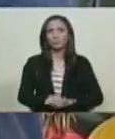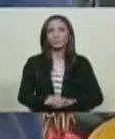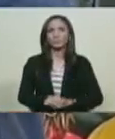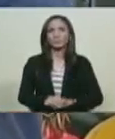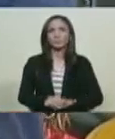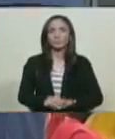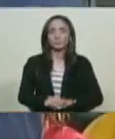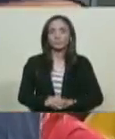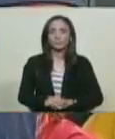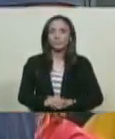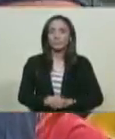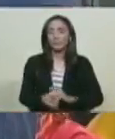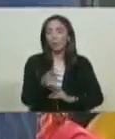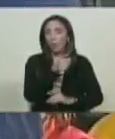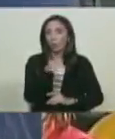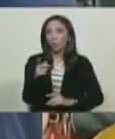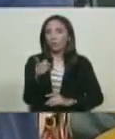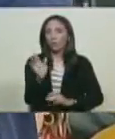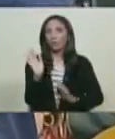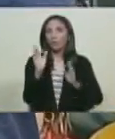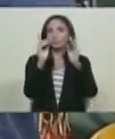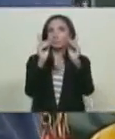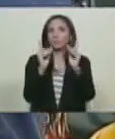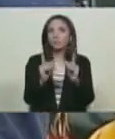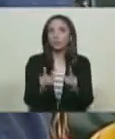ustedes, se los pedimos,